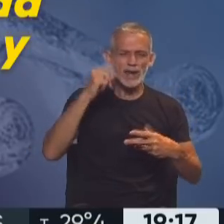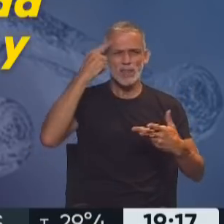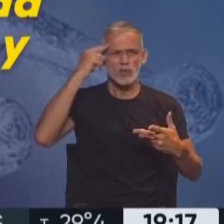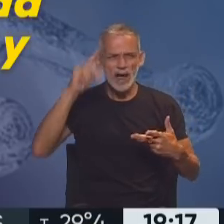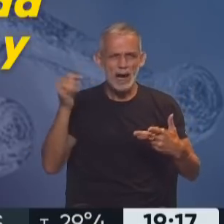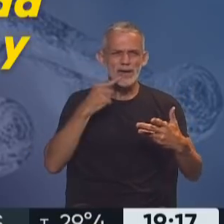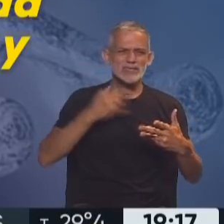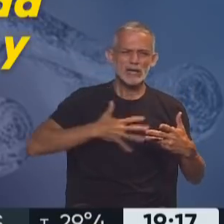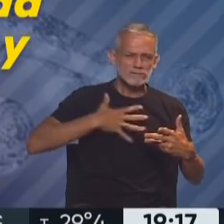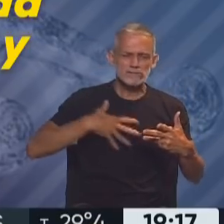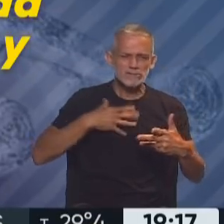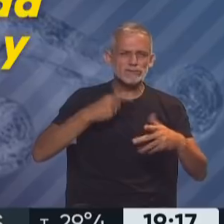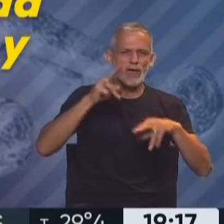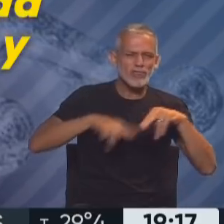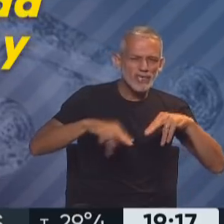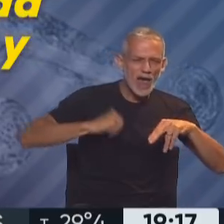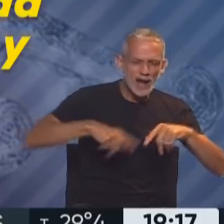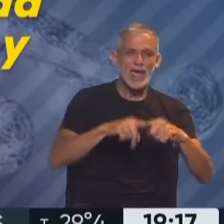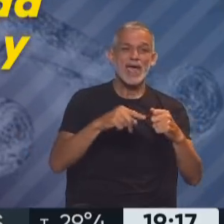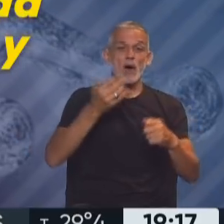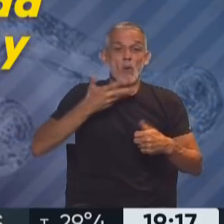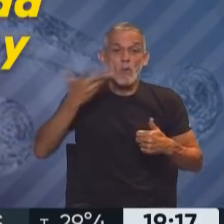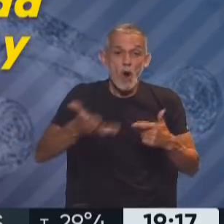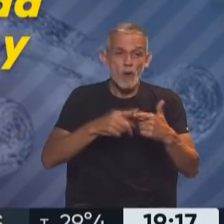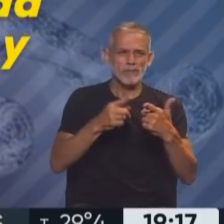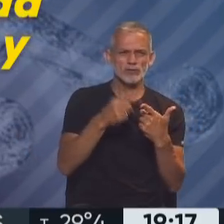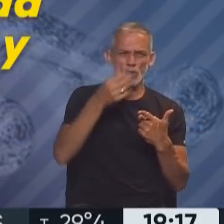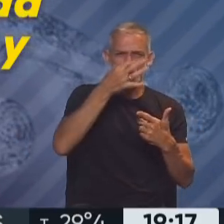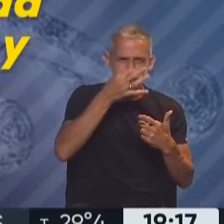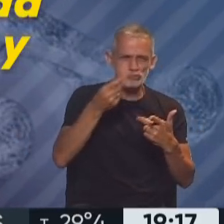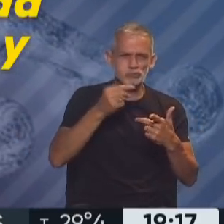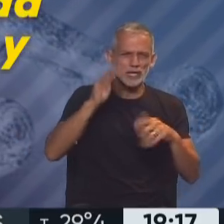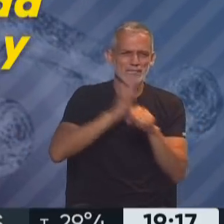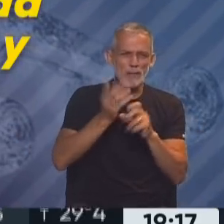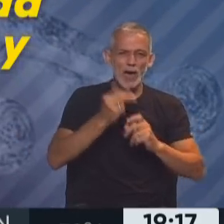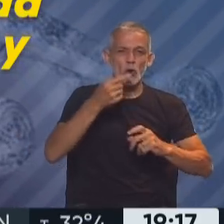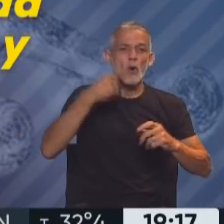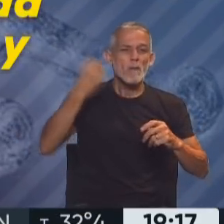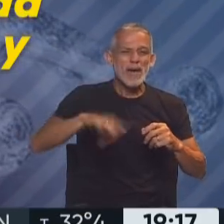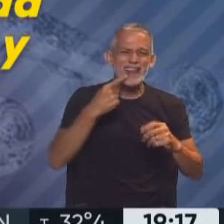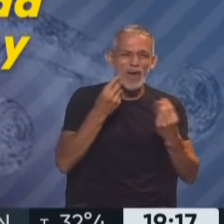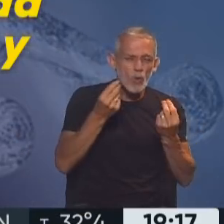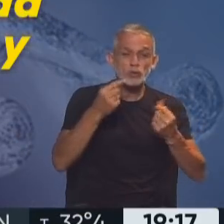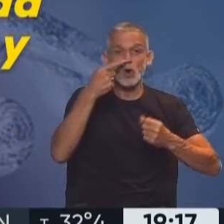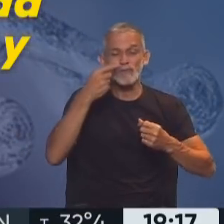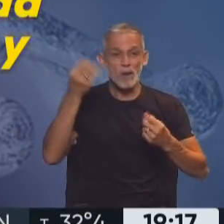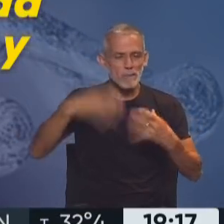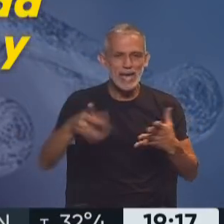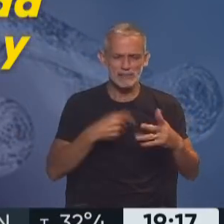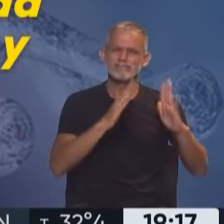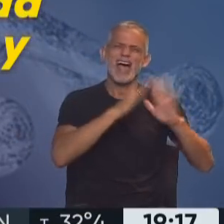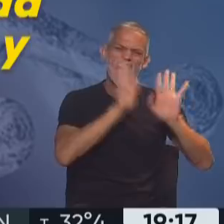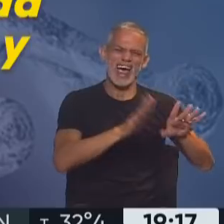y o vómitos, también congestión nasal, pérdida brusca del gusto o el olfato, quédate en tu casa